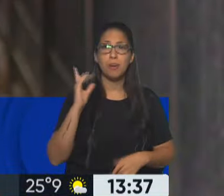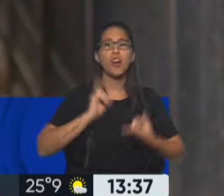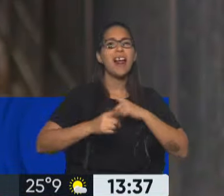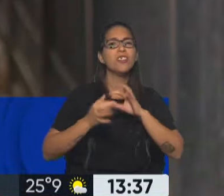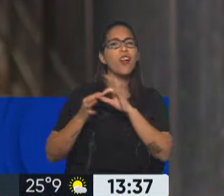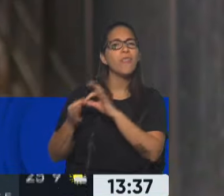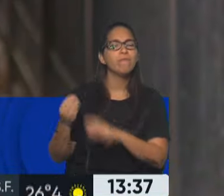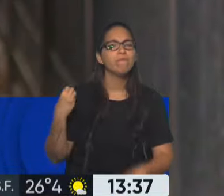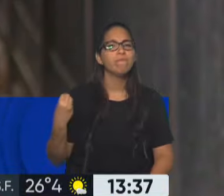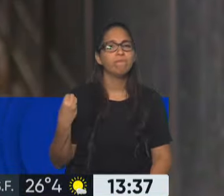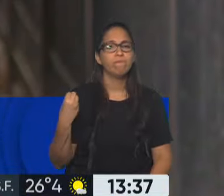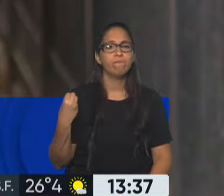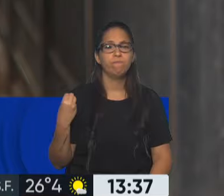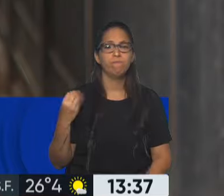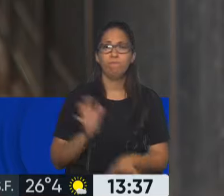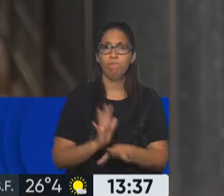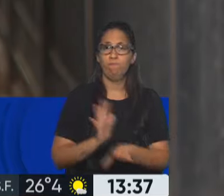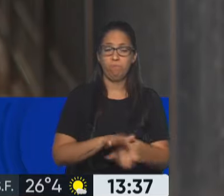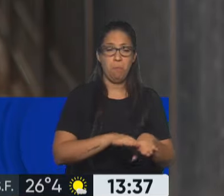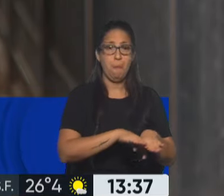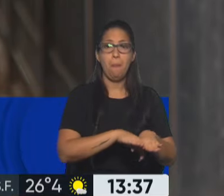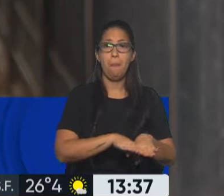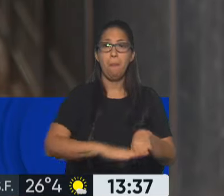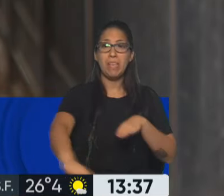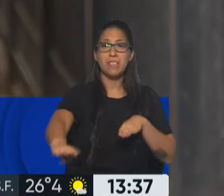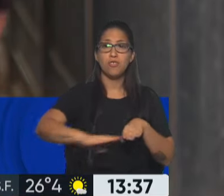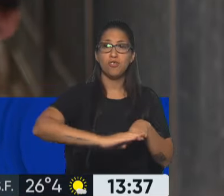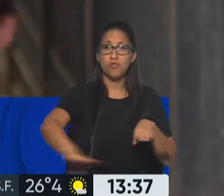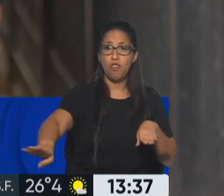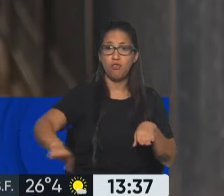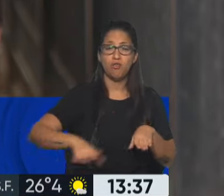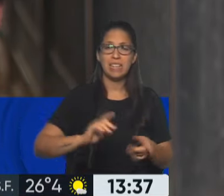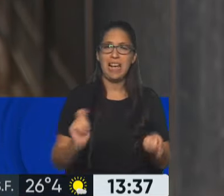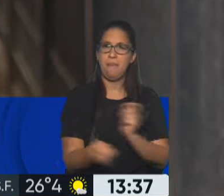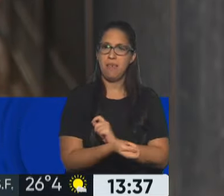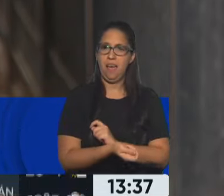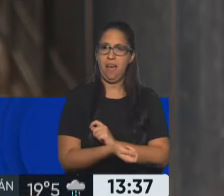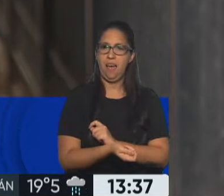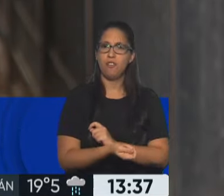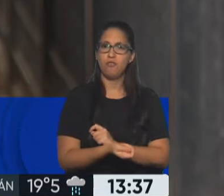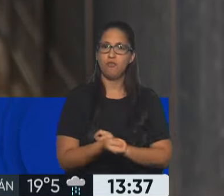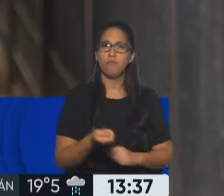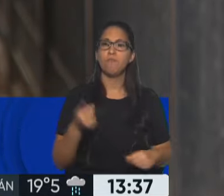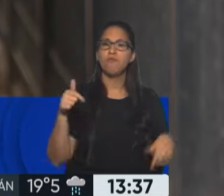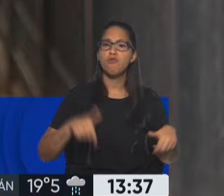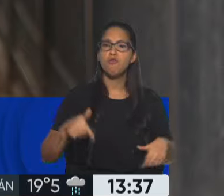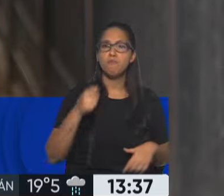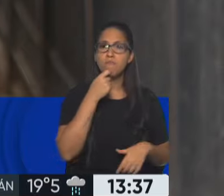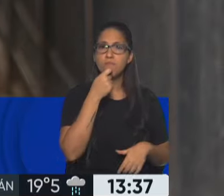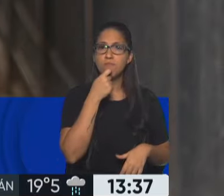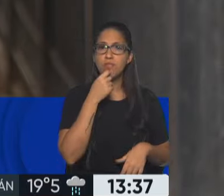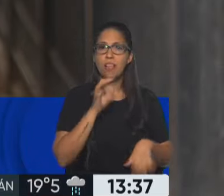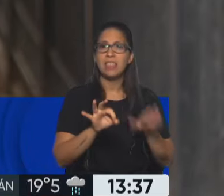que hagan cambiado los pisos, los pisos con los que se juega, los calzados. Hoy se habla de si son